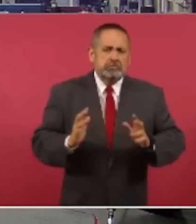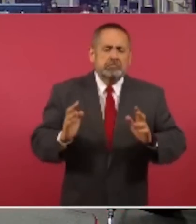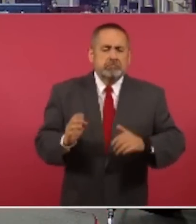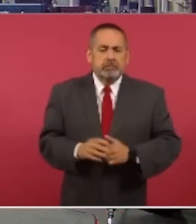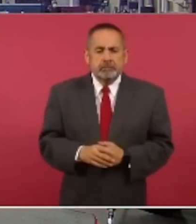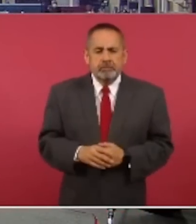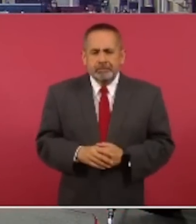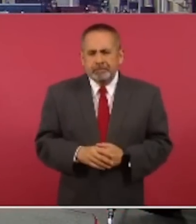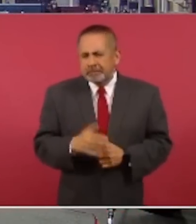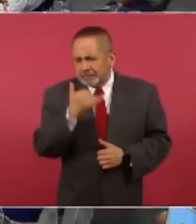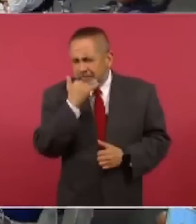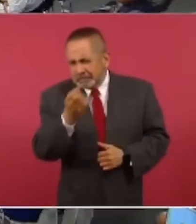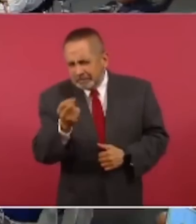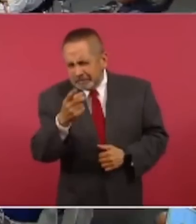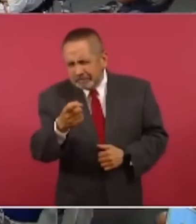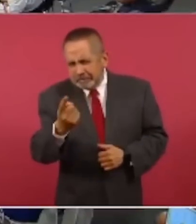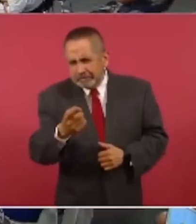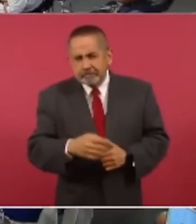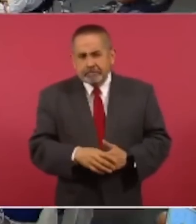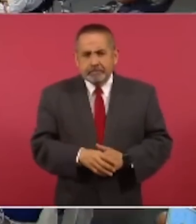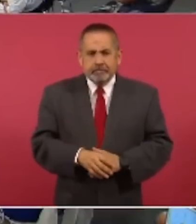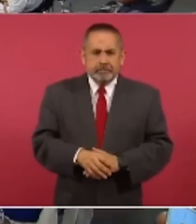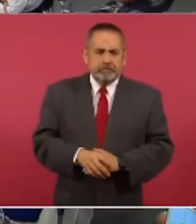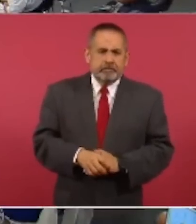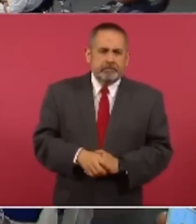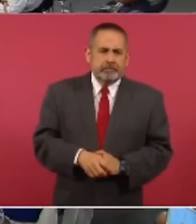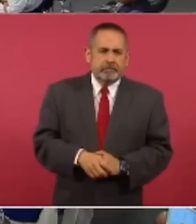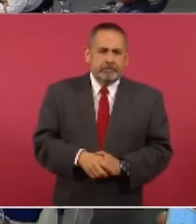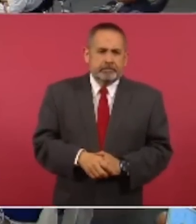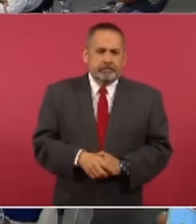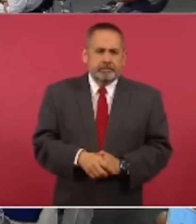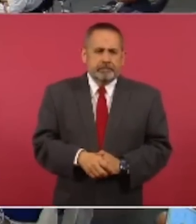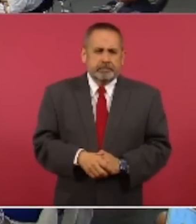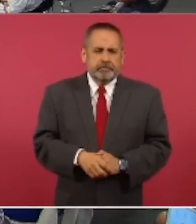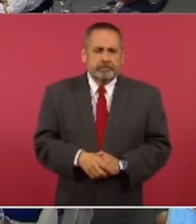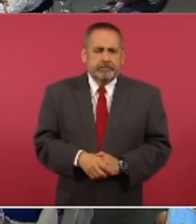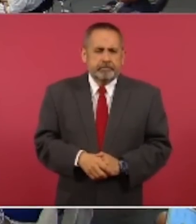¿Cuántas qué? ¿Cuántas órdenes han solicitado para ese tipo de intervenciones el